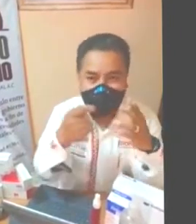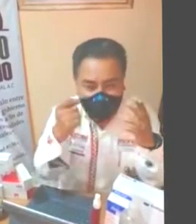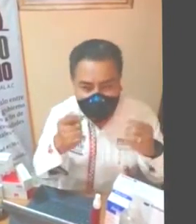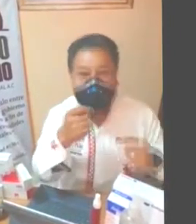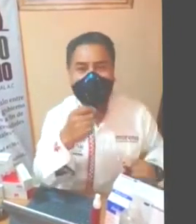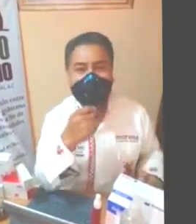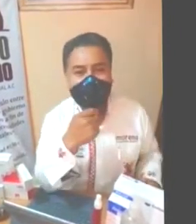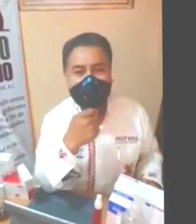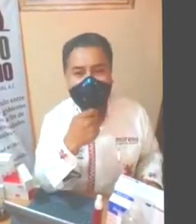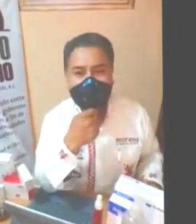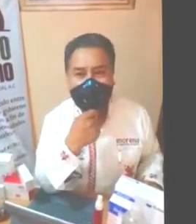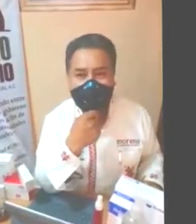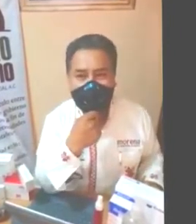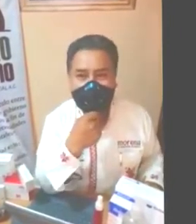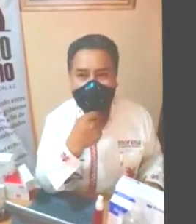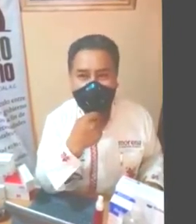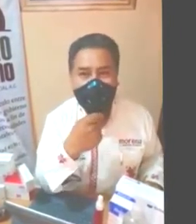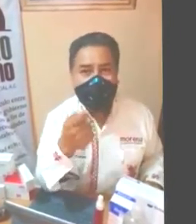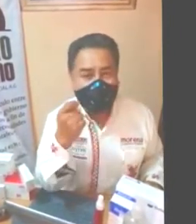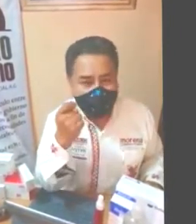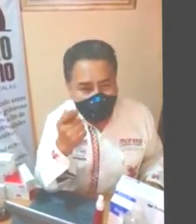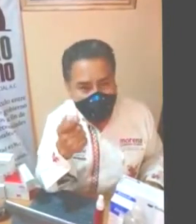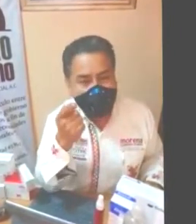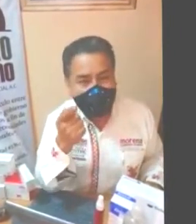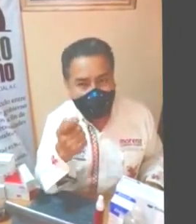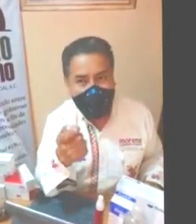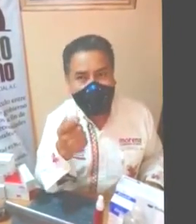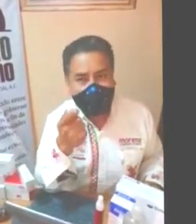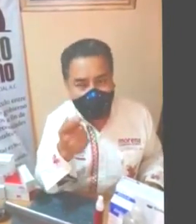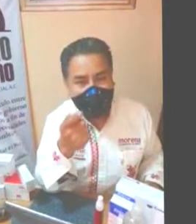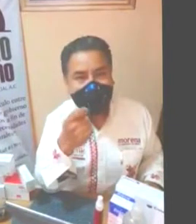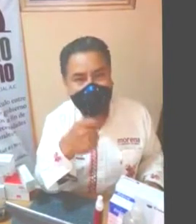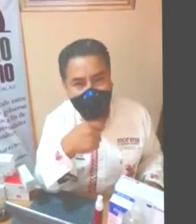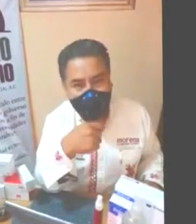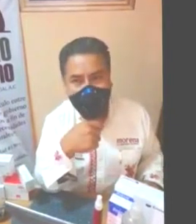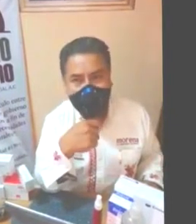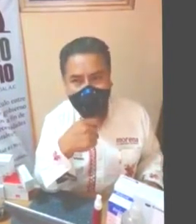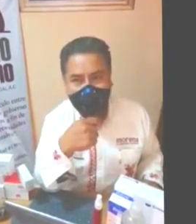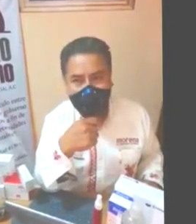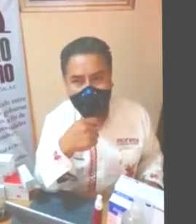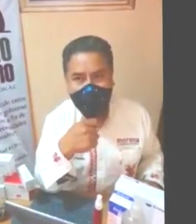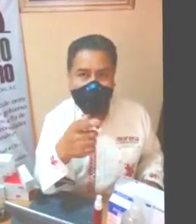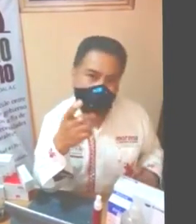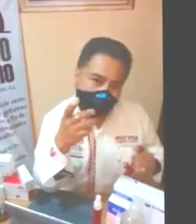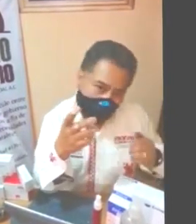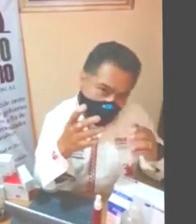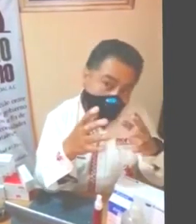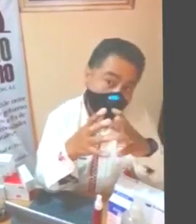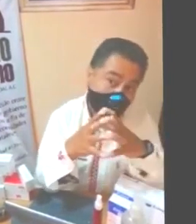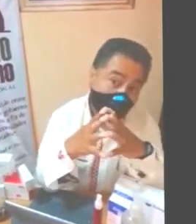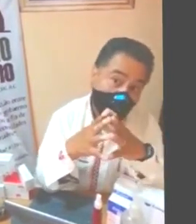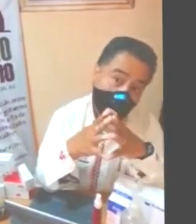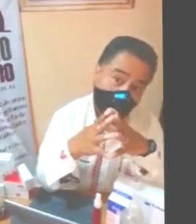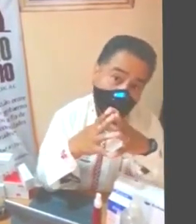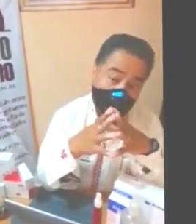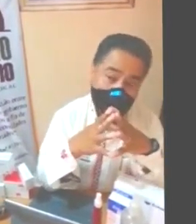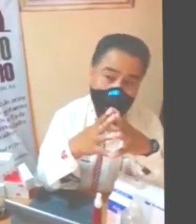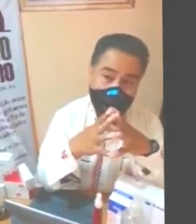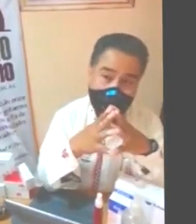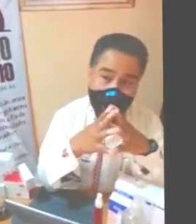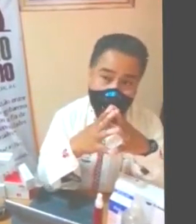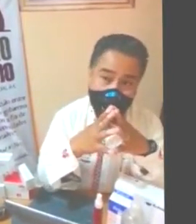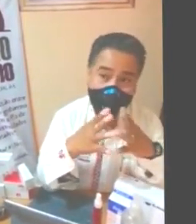cuesta y cuesta muchísimo este sacrificio, debemos actuar siempre por todas y por todos. También es momento de nuestra